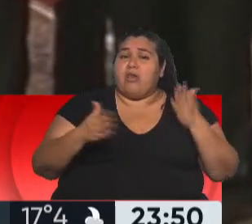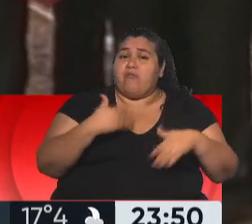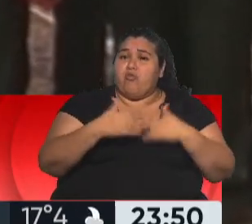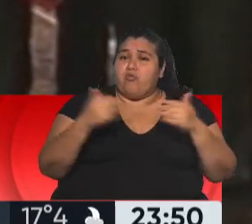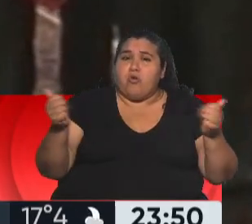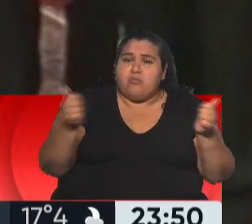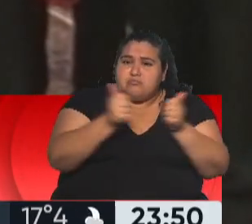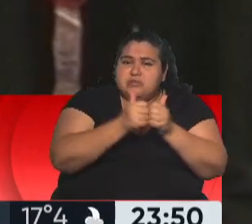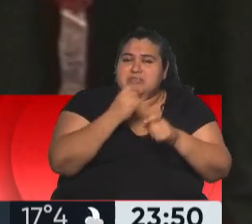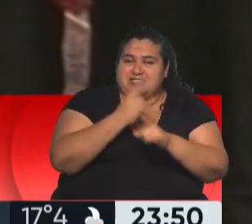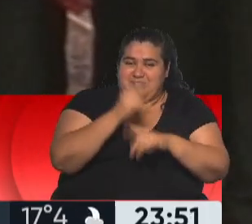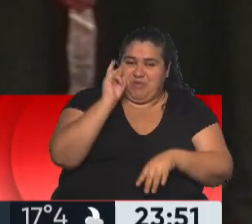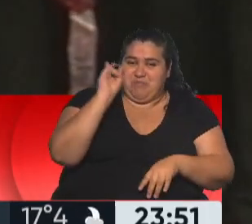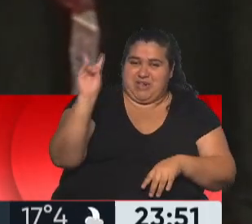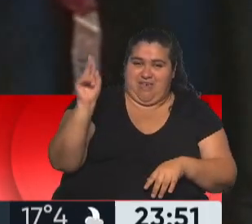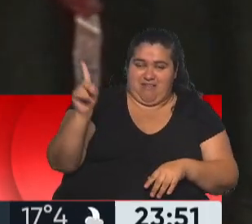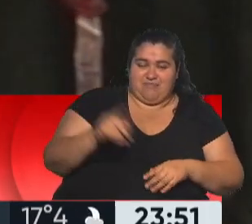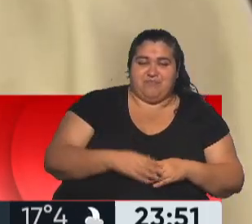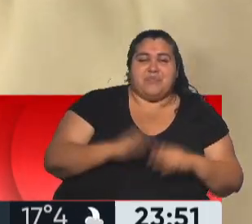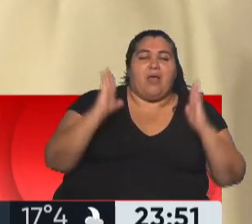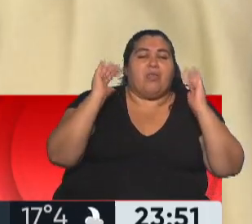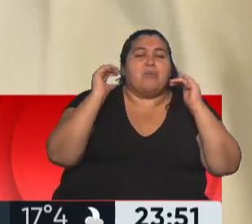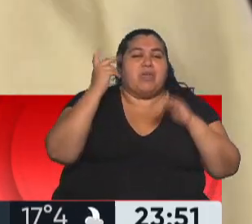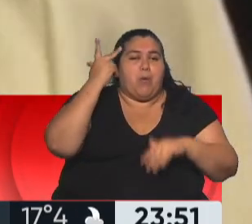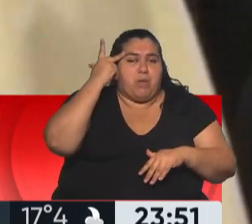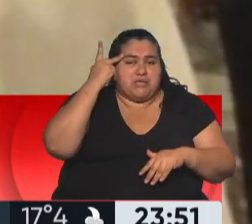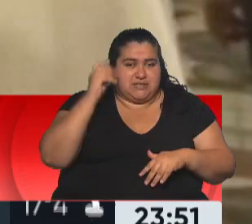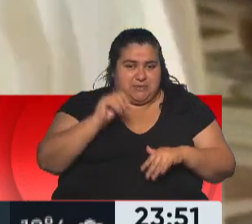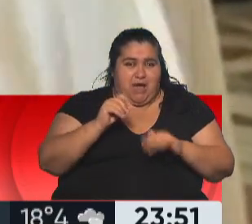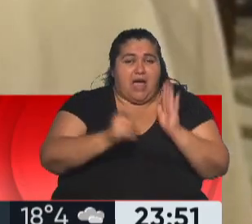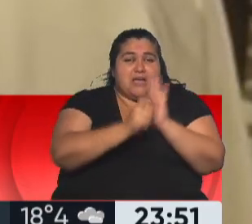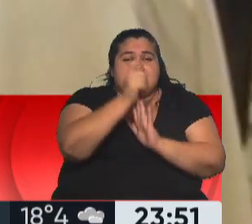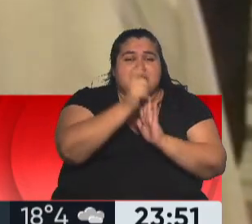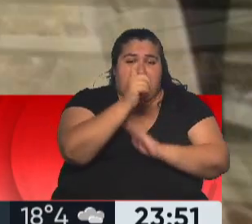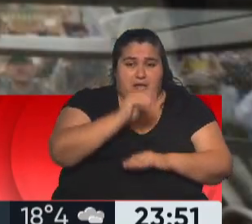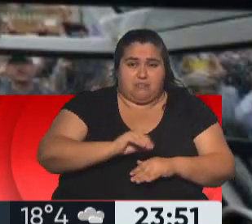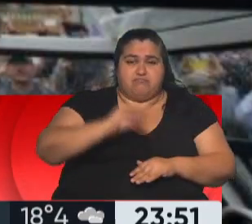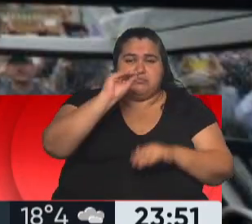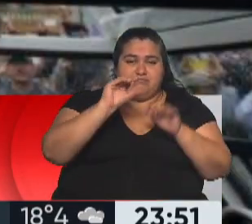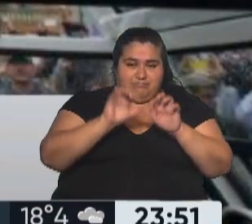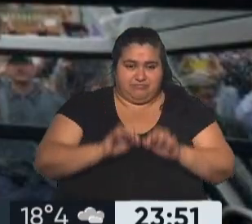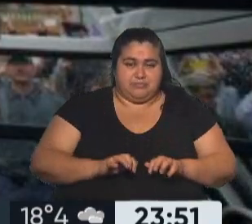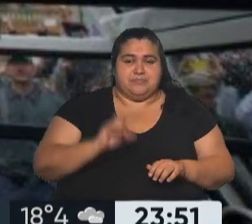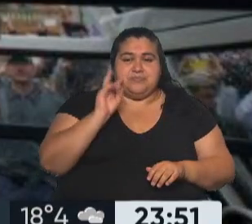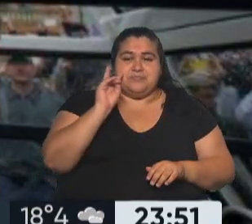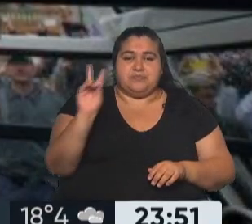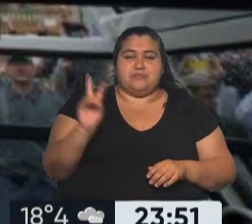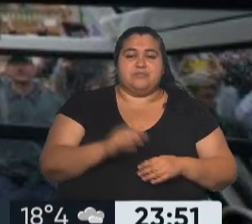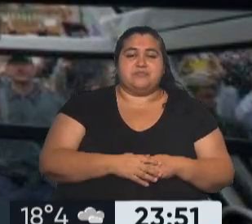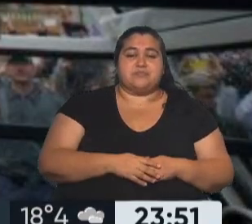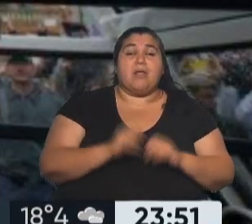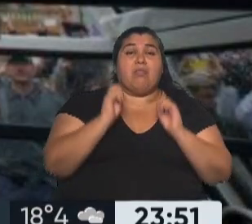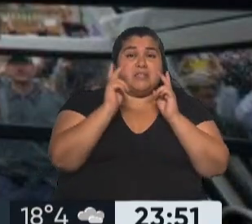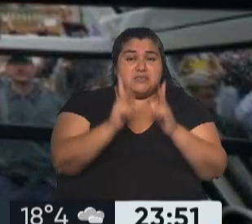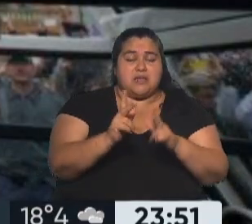¿no? Sí. Vamos a verlo, la despedida de Messi en el Instagram. Instagram, en sus redes. Allí decía